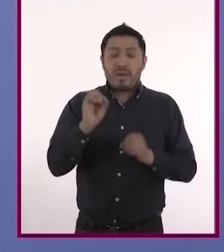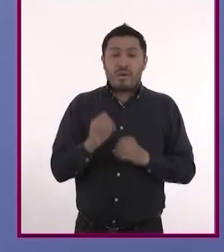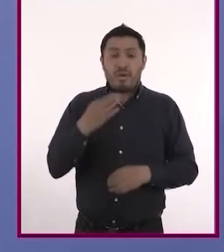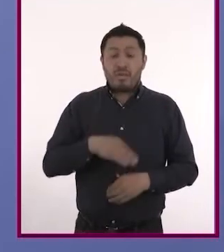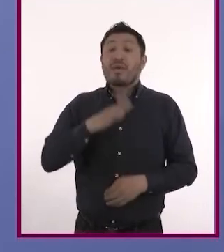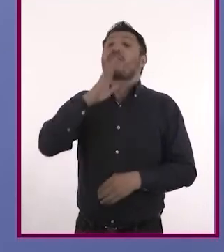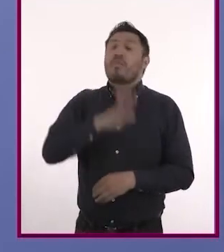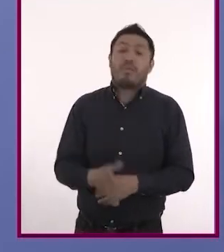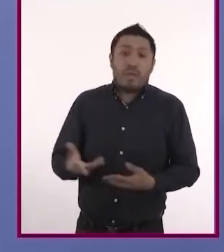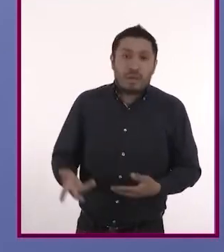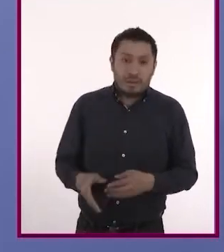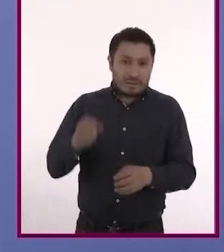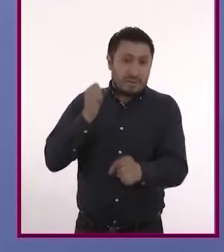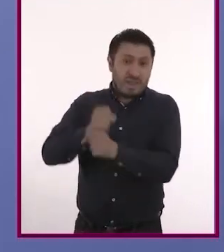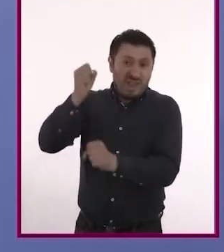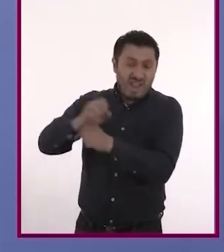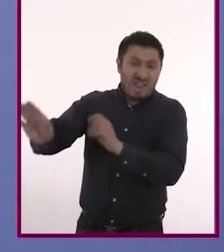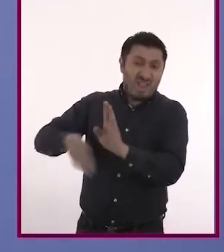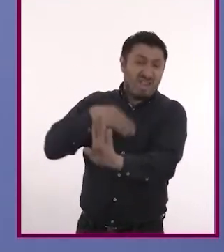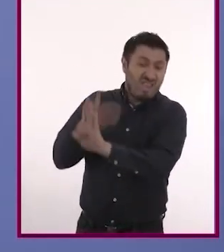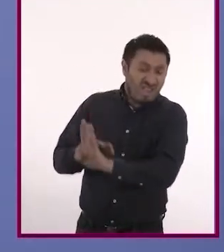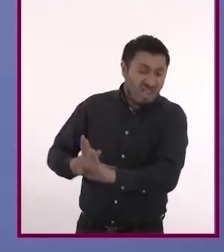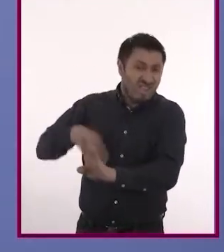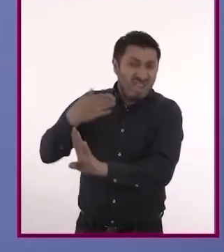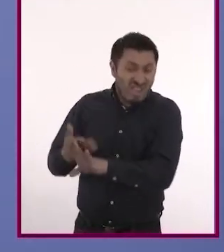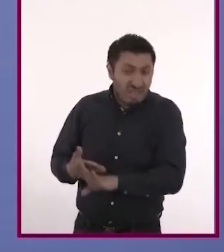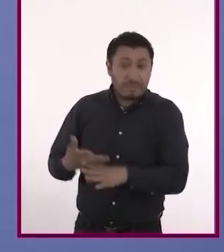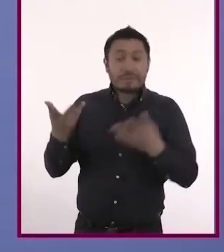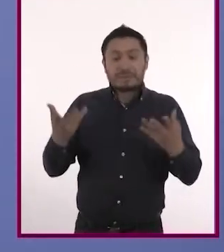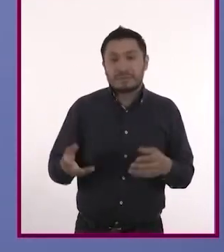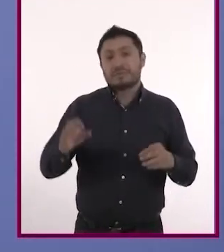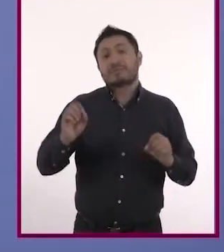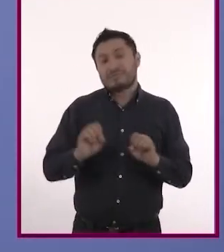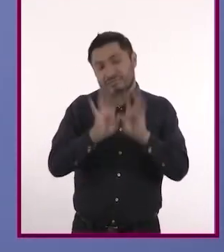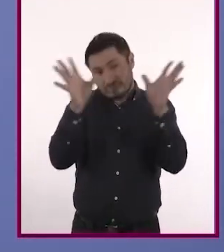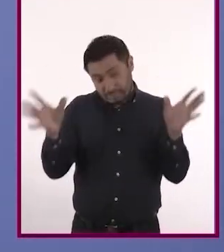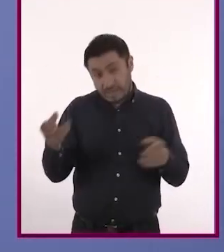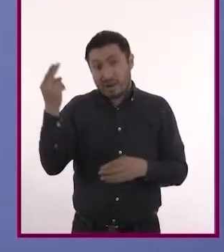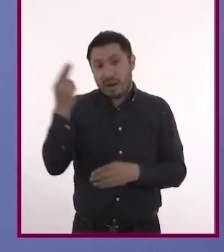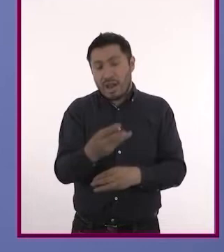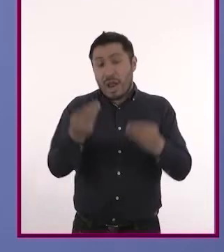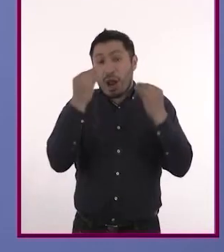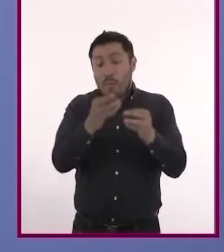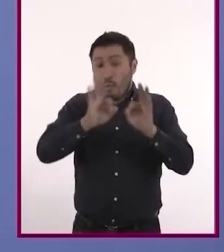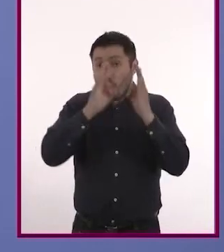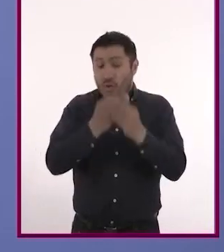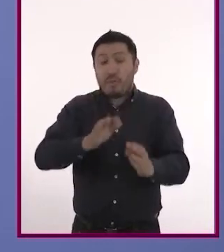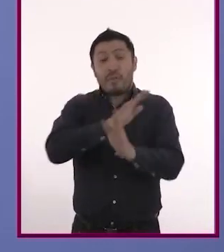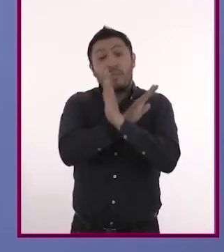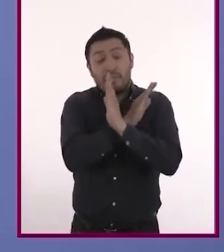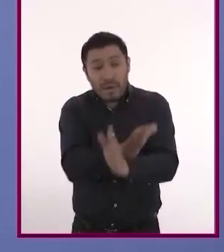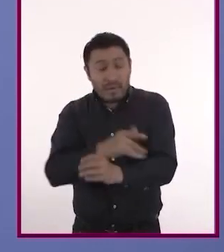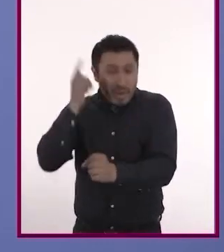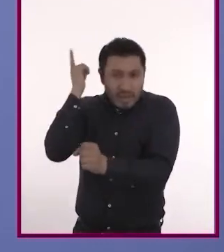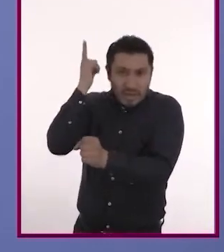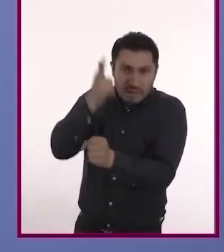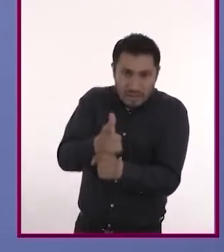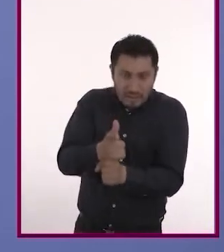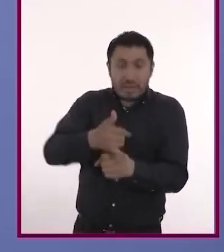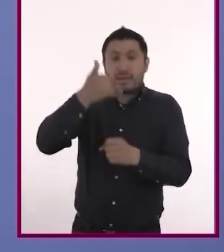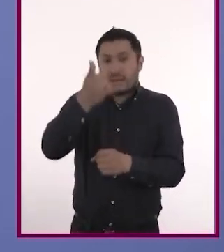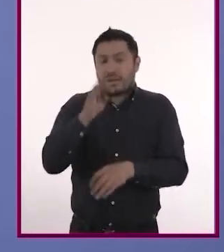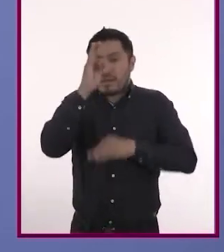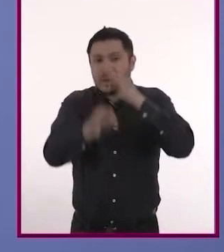y son objeto de abusos y negligencia. Es claro que necesitamos urgentemente estrategias para prevenir, detectar y tratar